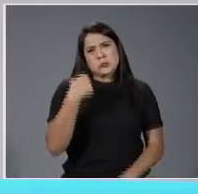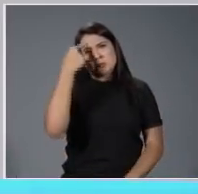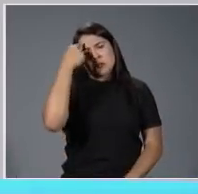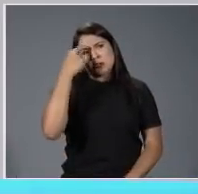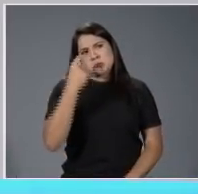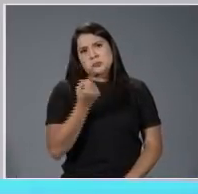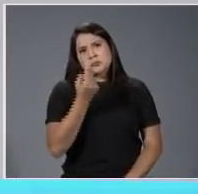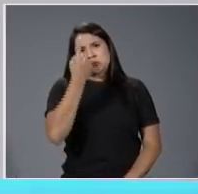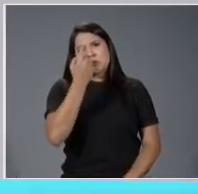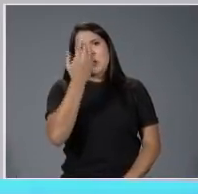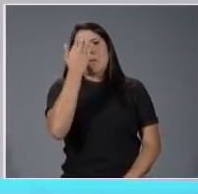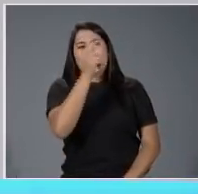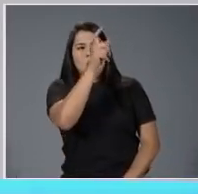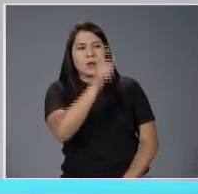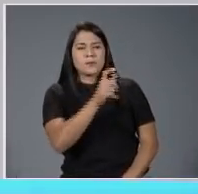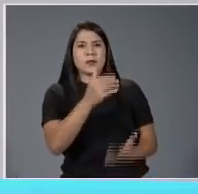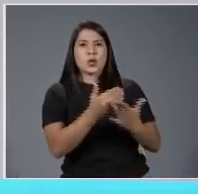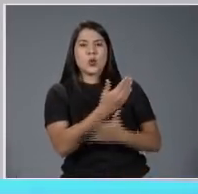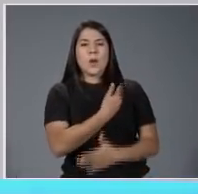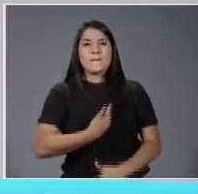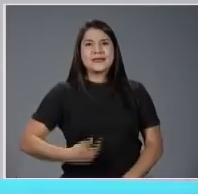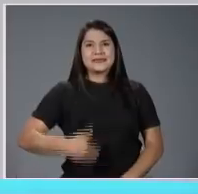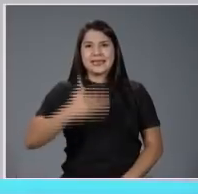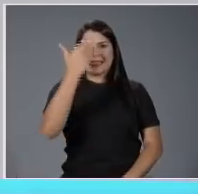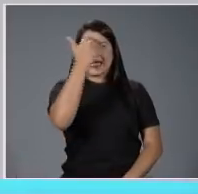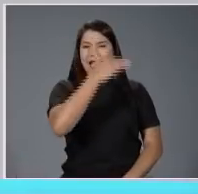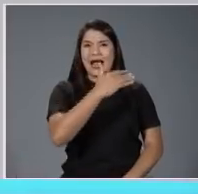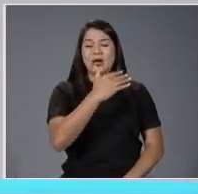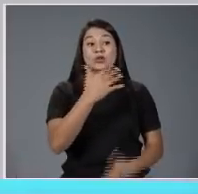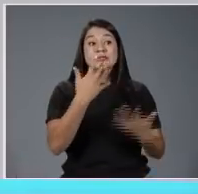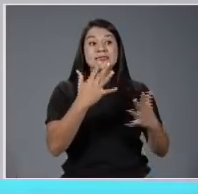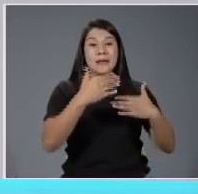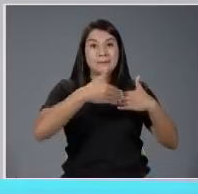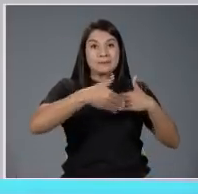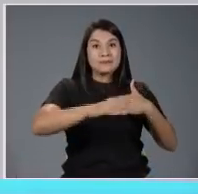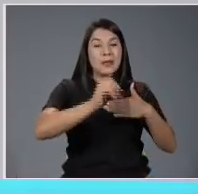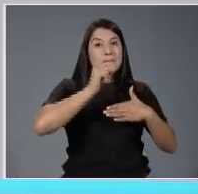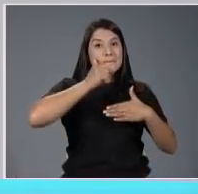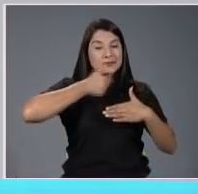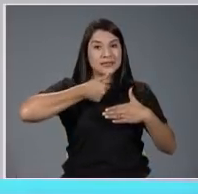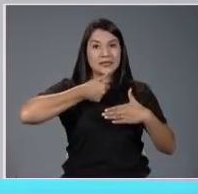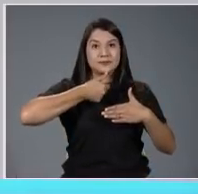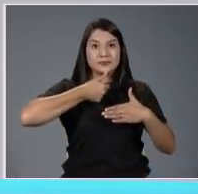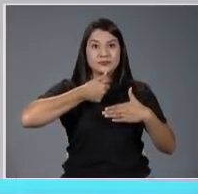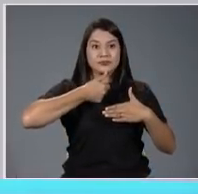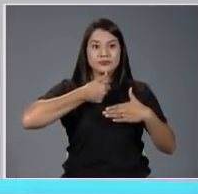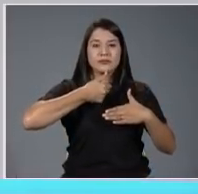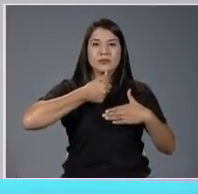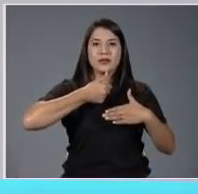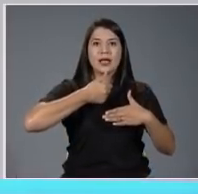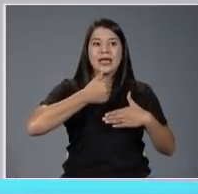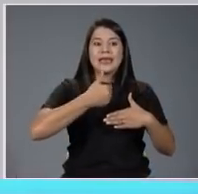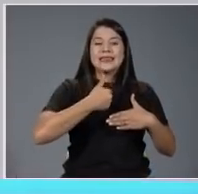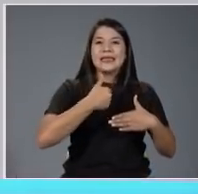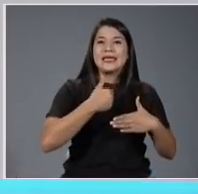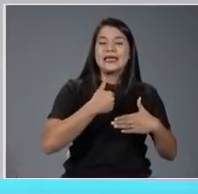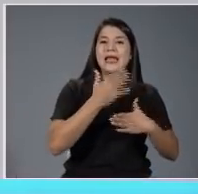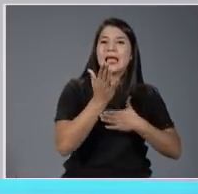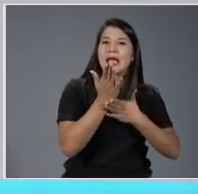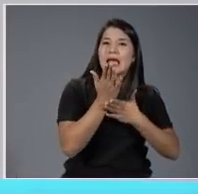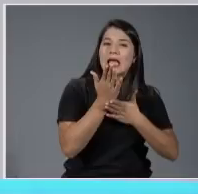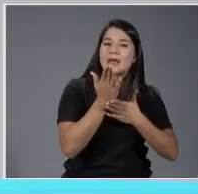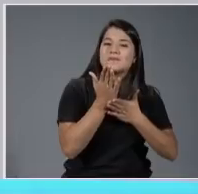don Carlos, el nuevo presidente, a partir de mañana, bueno, le toca un elemento adicional, y